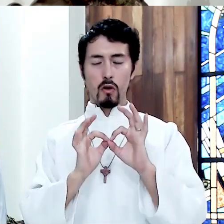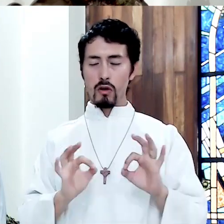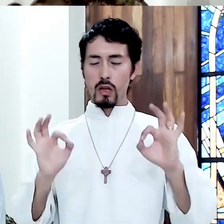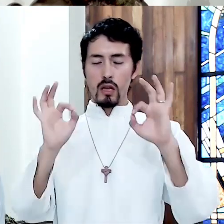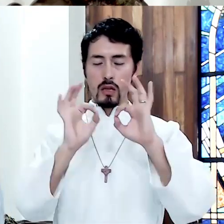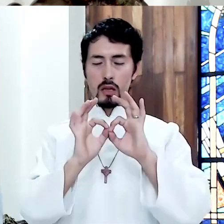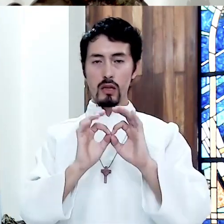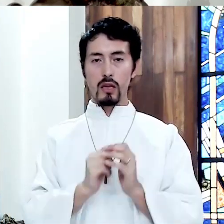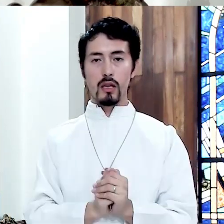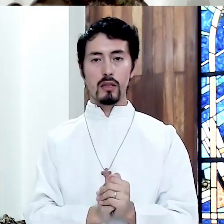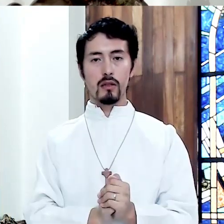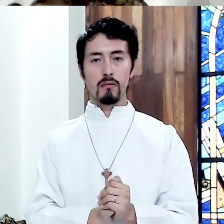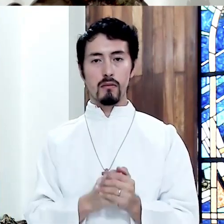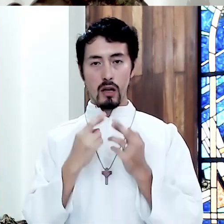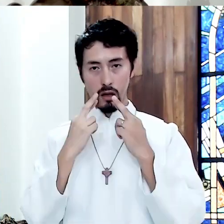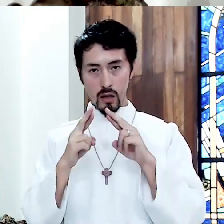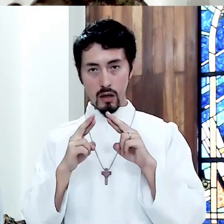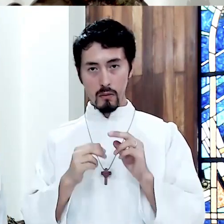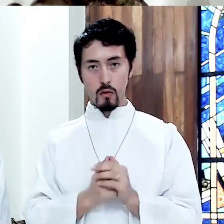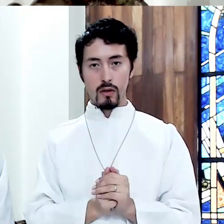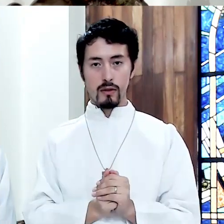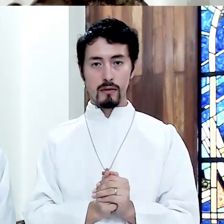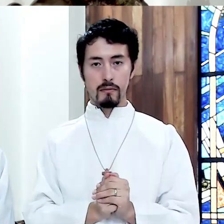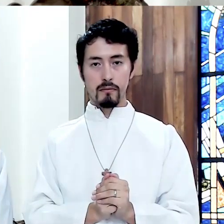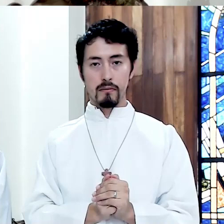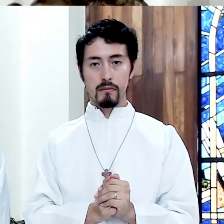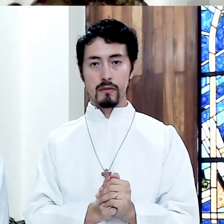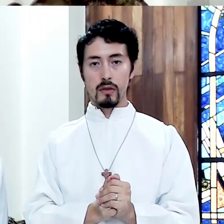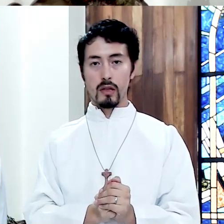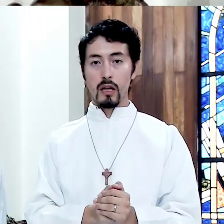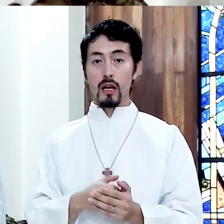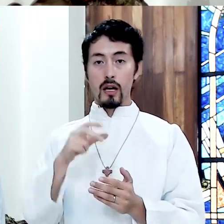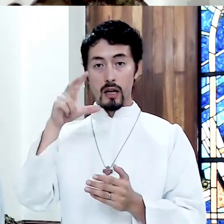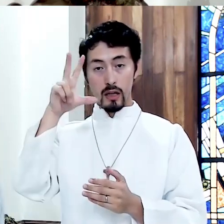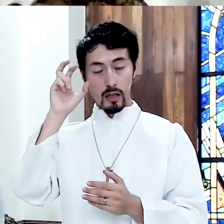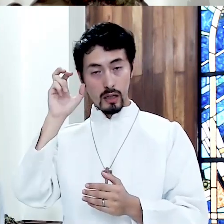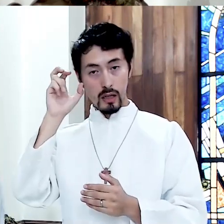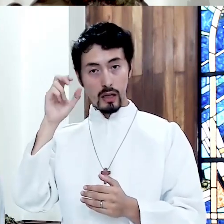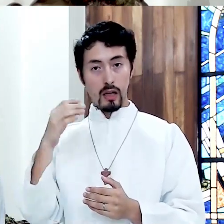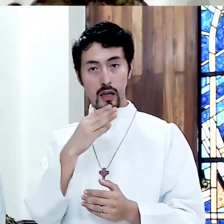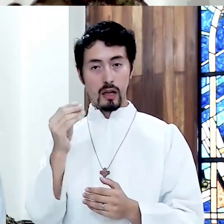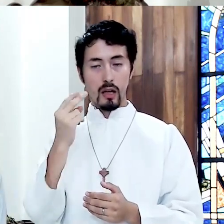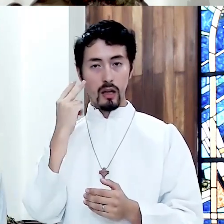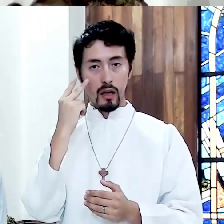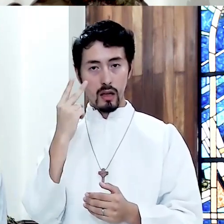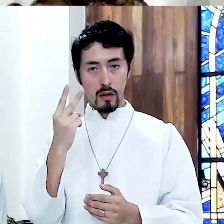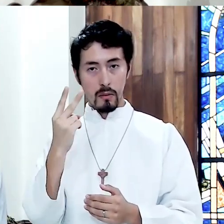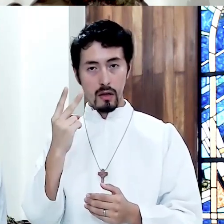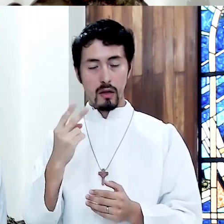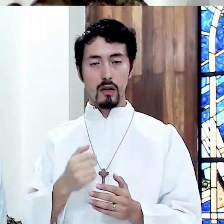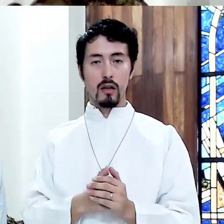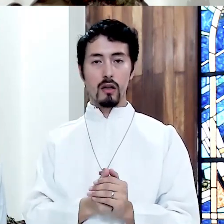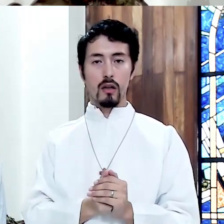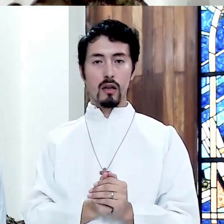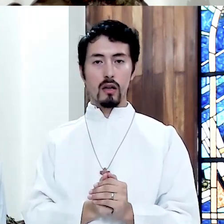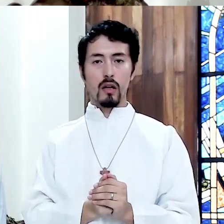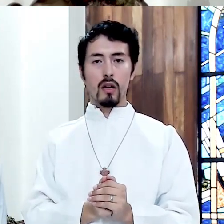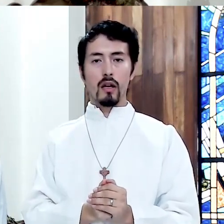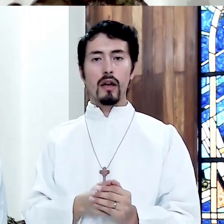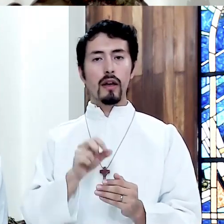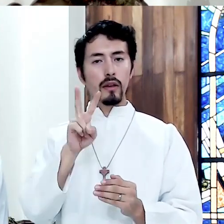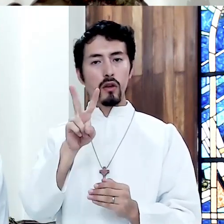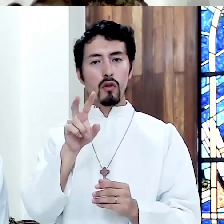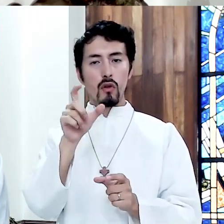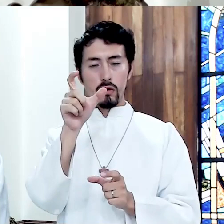Creer para ver. Son esos dos verbos que se vienen repitiendo en los Evangelios de San Juan: